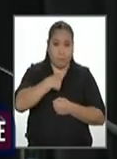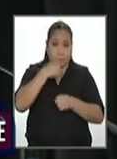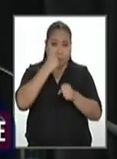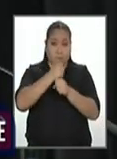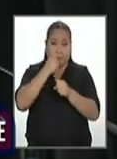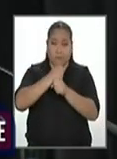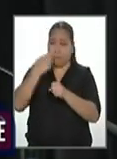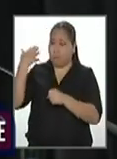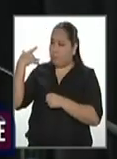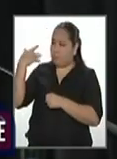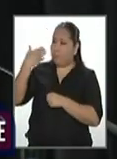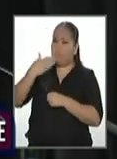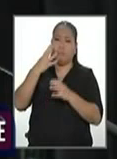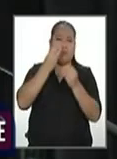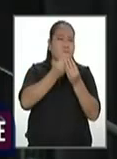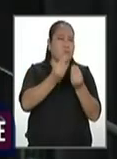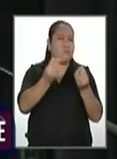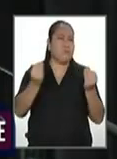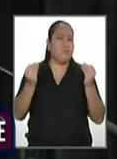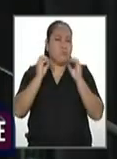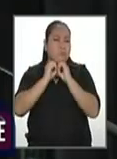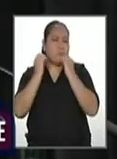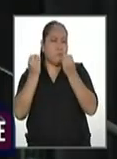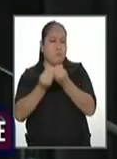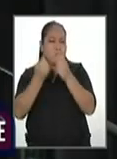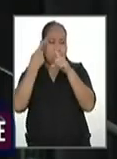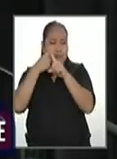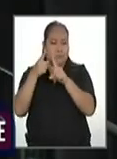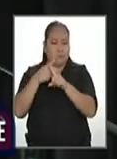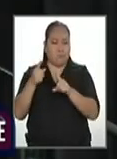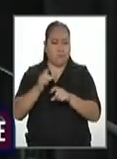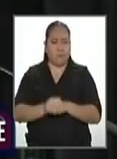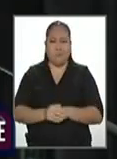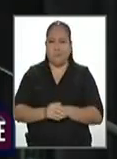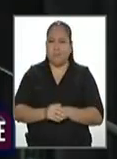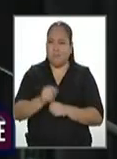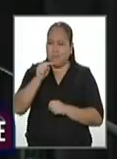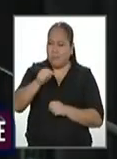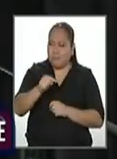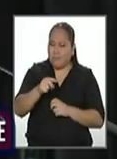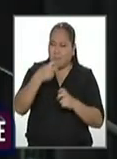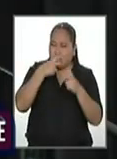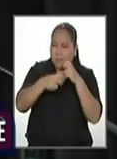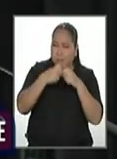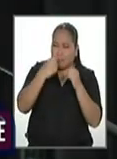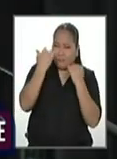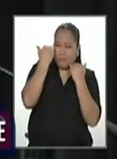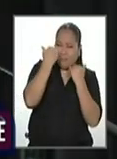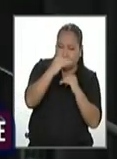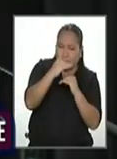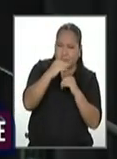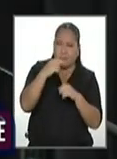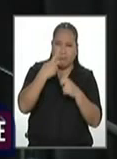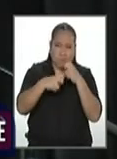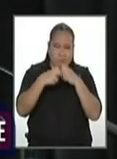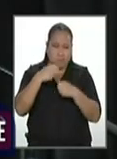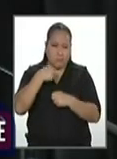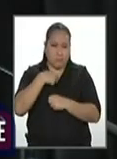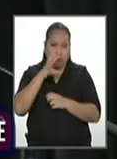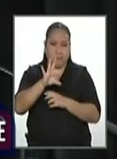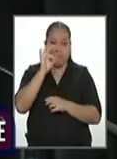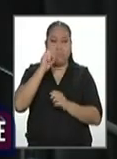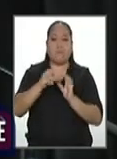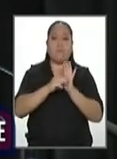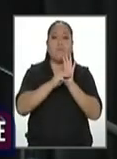en muchas instituciones de diferente nivel. Y el gran obstáculo que he encontrado es el